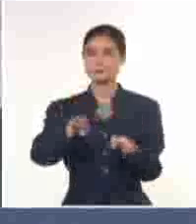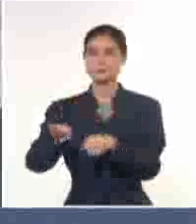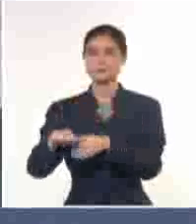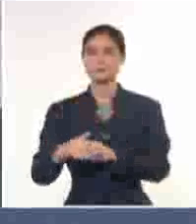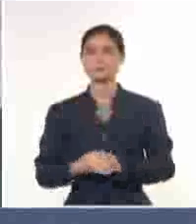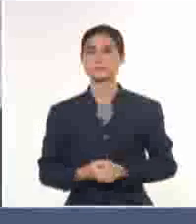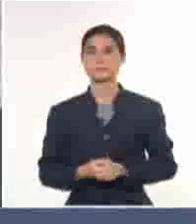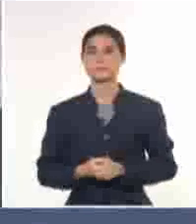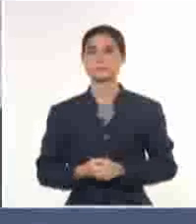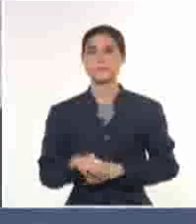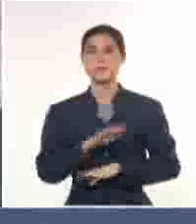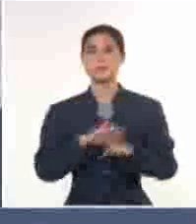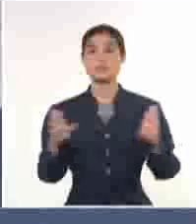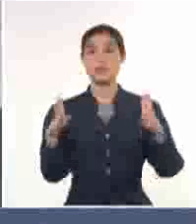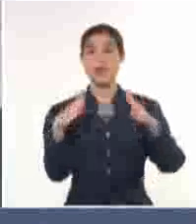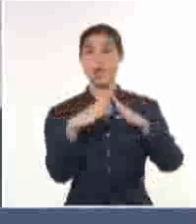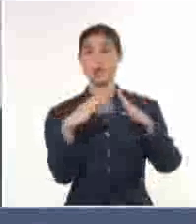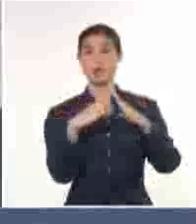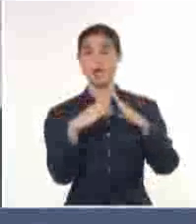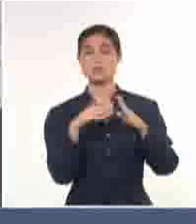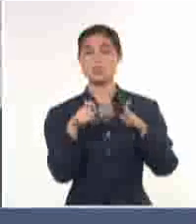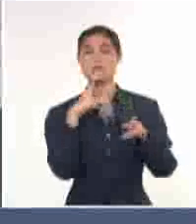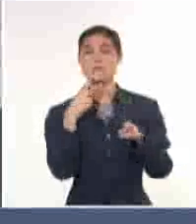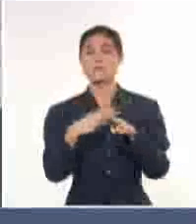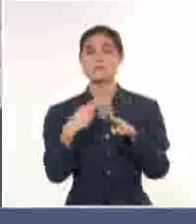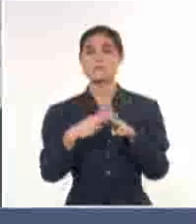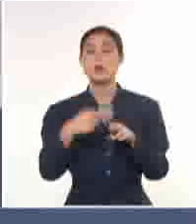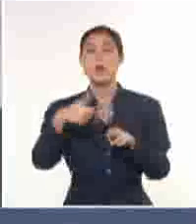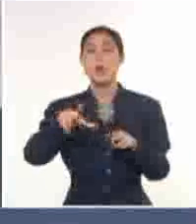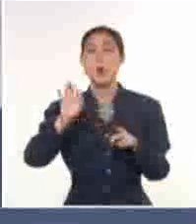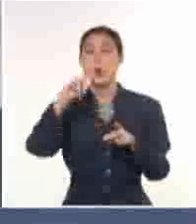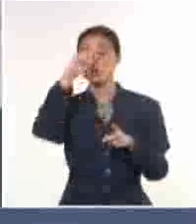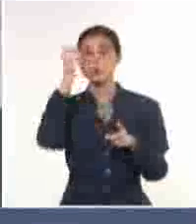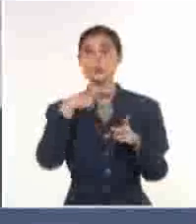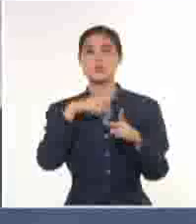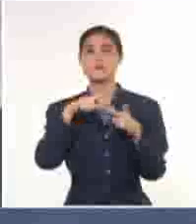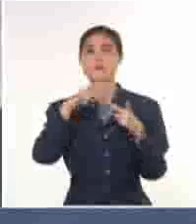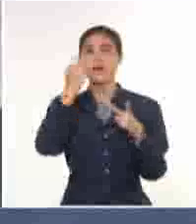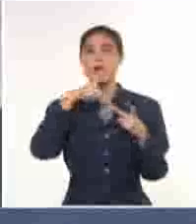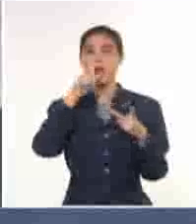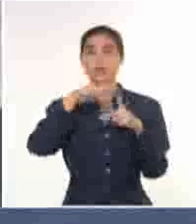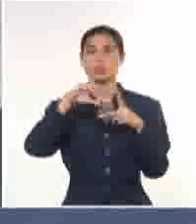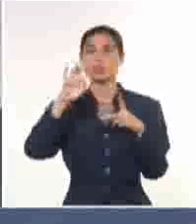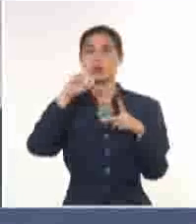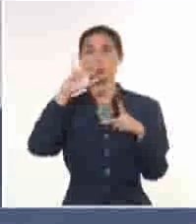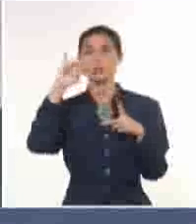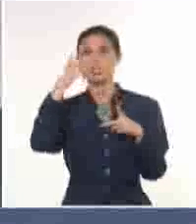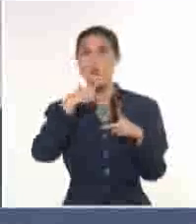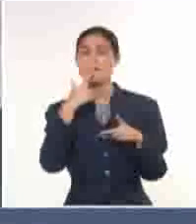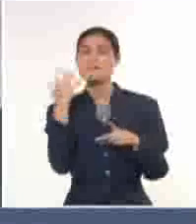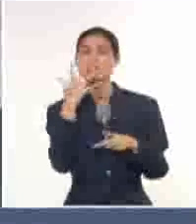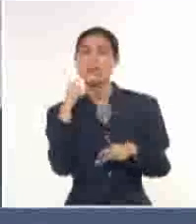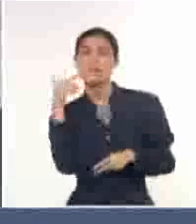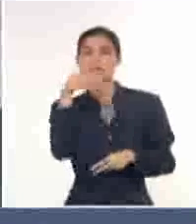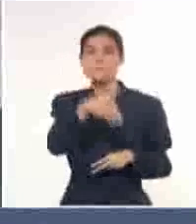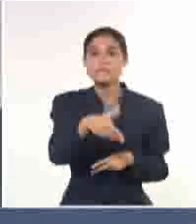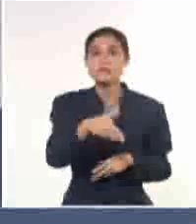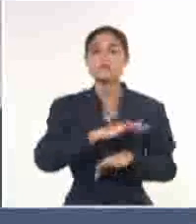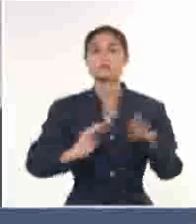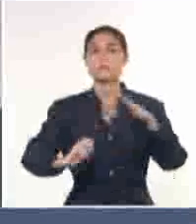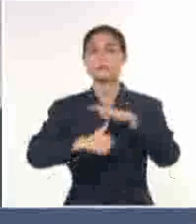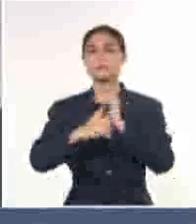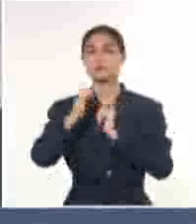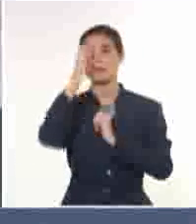Hasta la casa natal de José Antonio Echeverría, en Cárdenas, llegó esta mañana el primer secretario del Comité Central del Partido y presidente de la República, Miguel